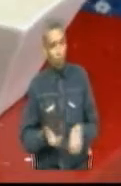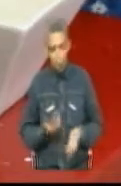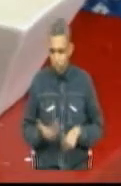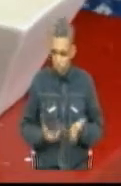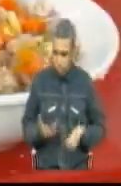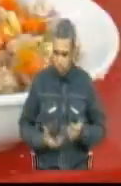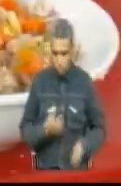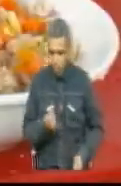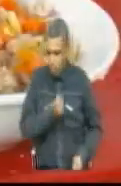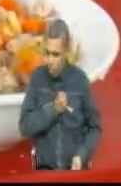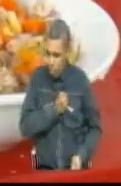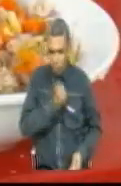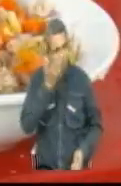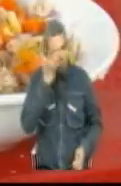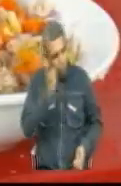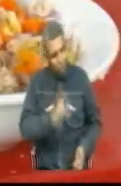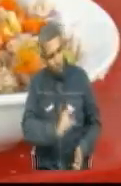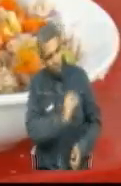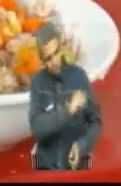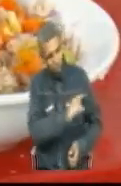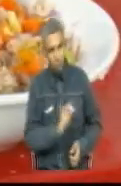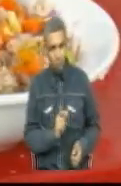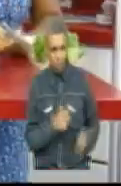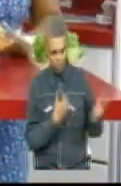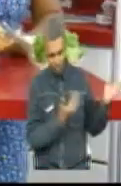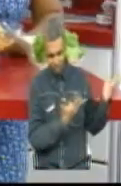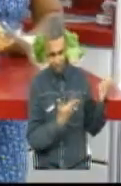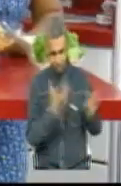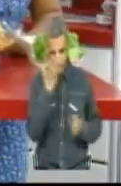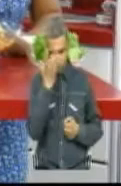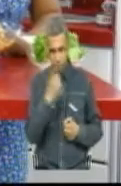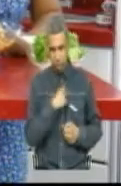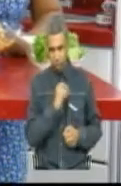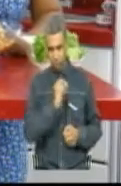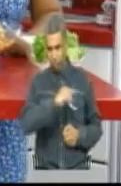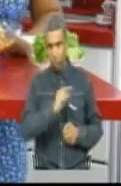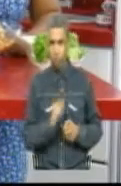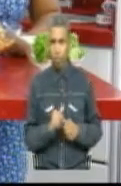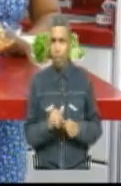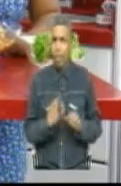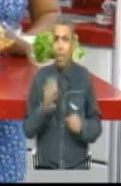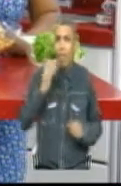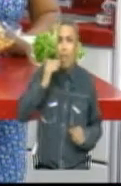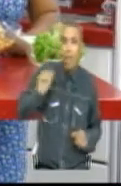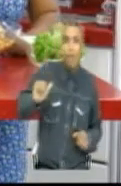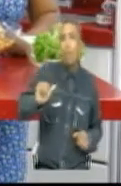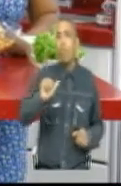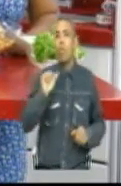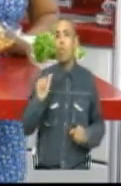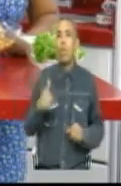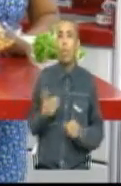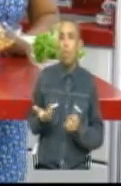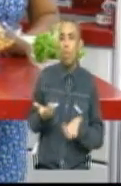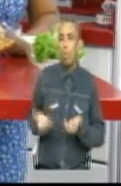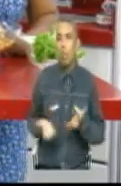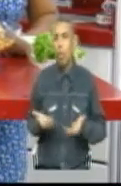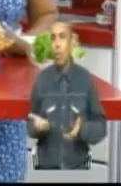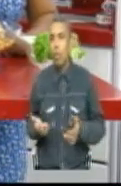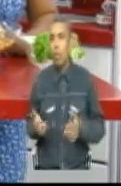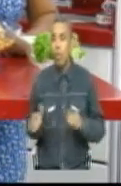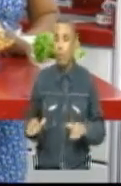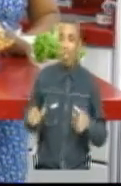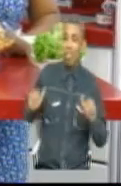te apasiona tener esta idea de estar en la cocina si normalmente las mujeres siempre evitan estar ahí porque hay